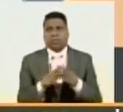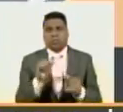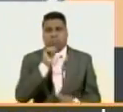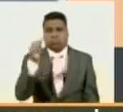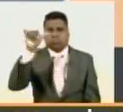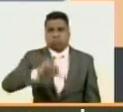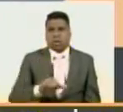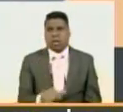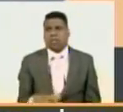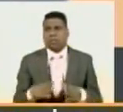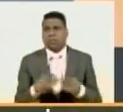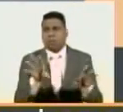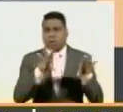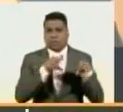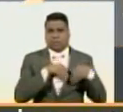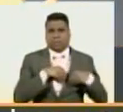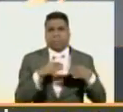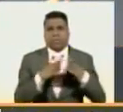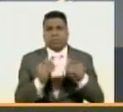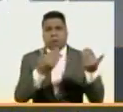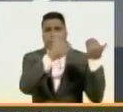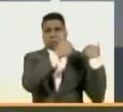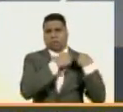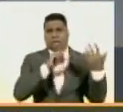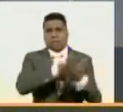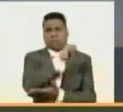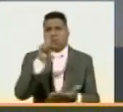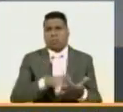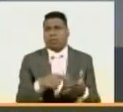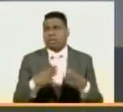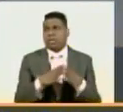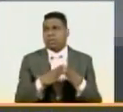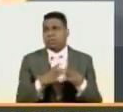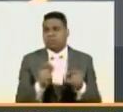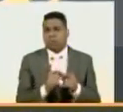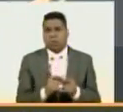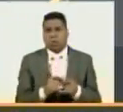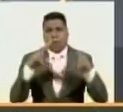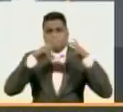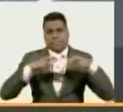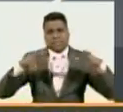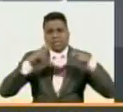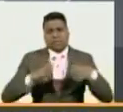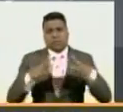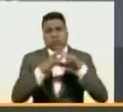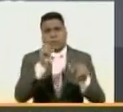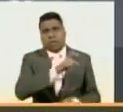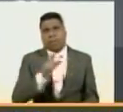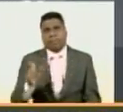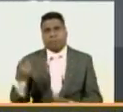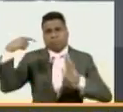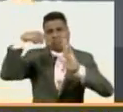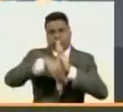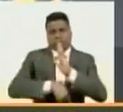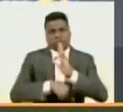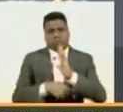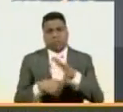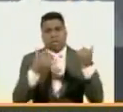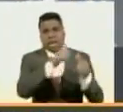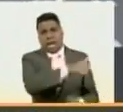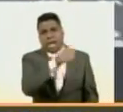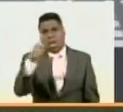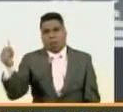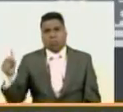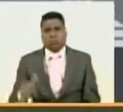violentas, deben asumir las responsabilidades y los cuerpos de investigación, cuerpos de seguridad, profundizando